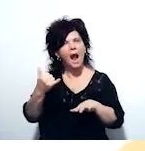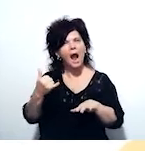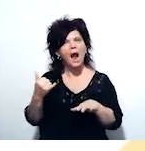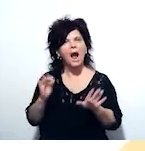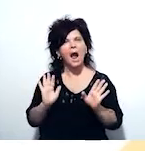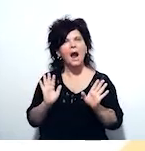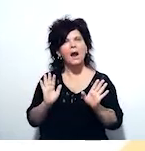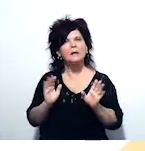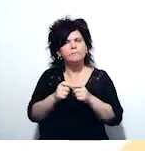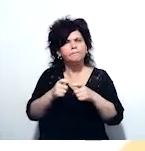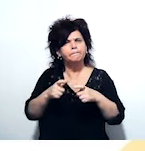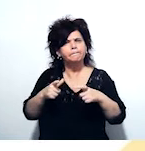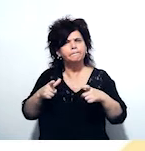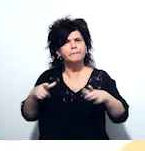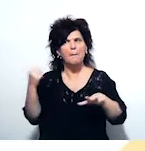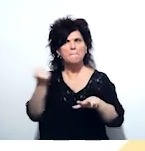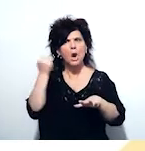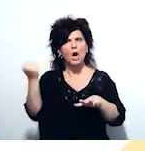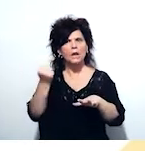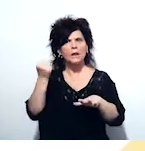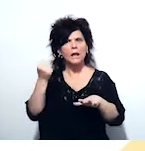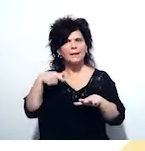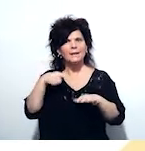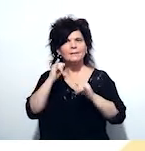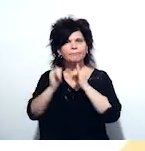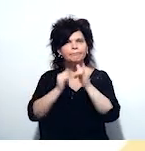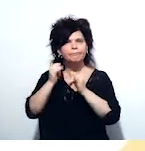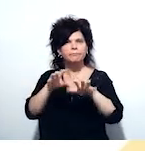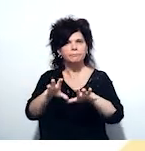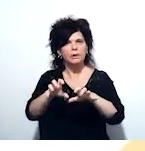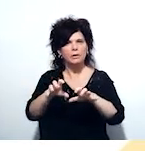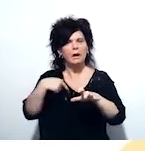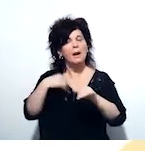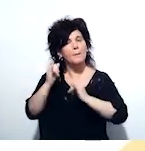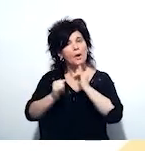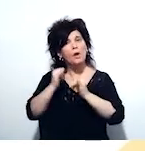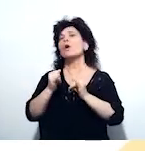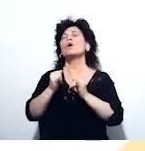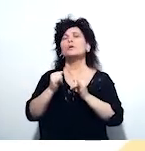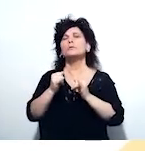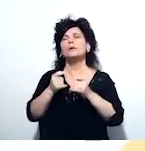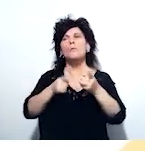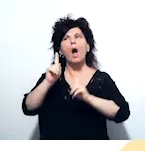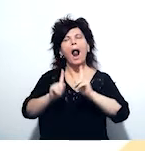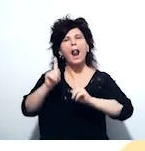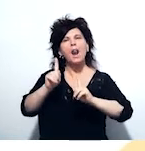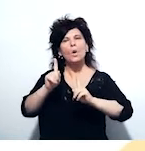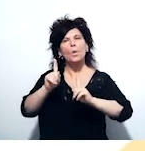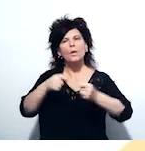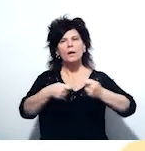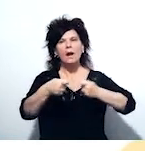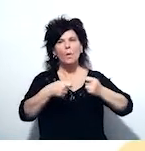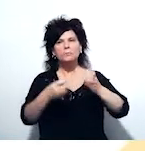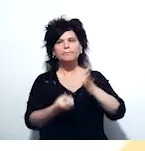Hay un incremento importante del discurso de odio. Y ahora les voy a contar algunas regulaciones que están apareciendo en